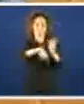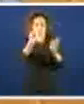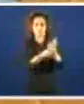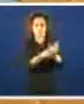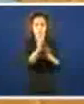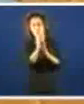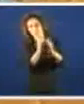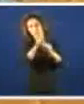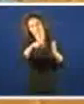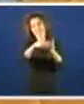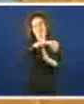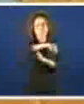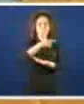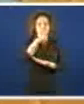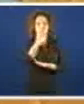Vega,